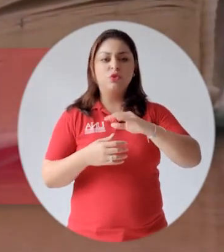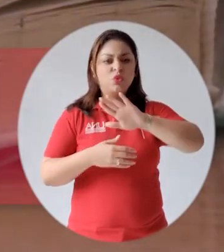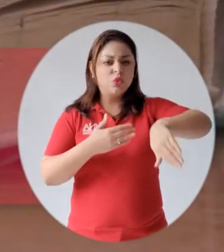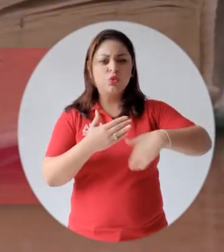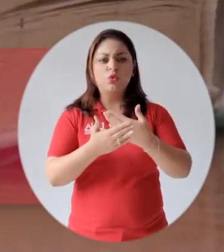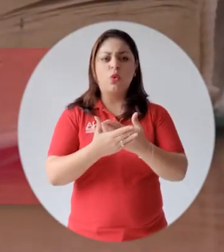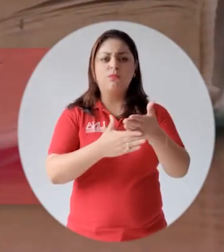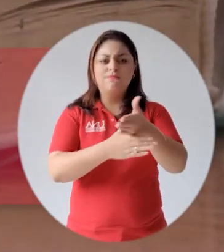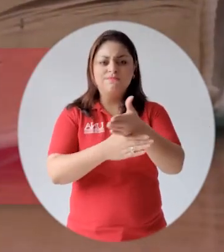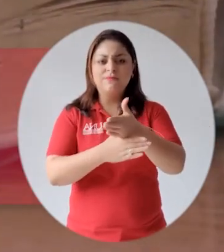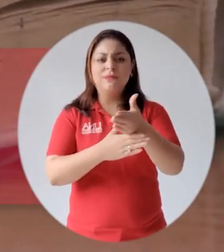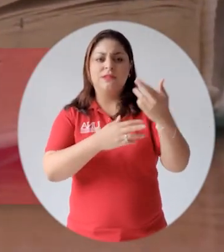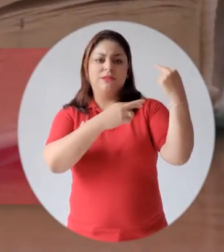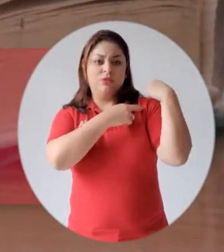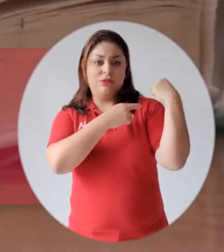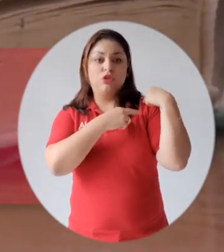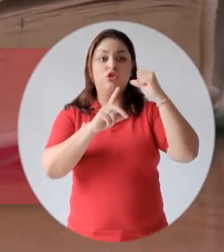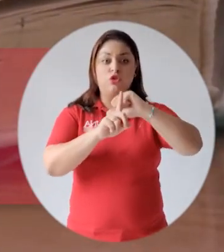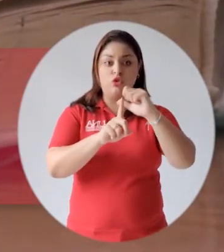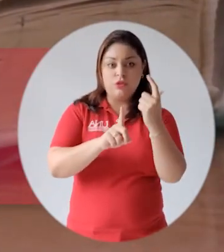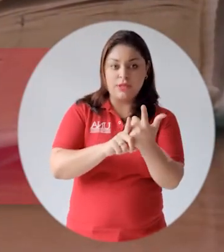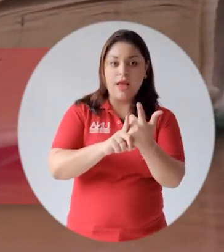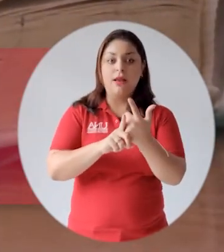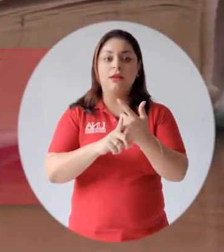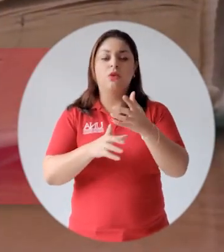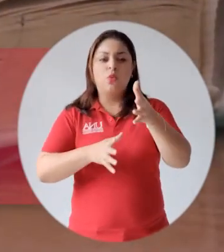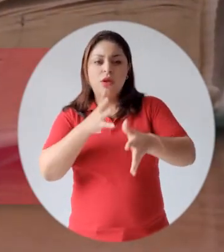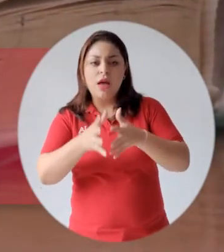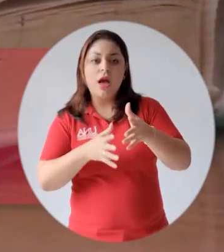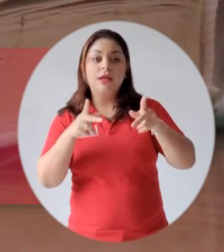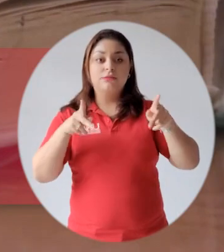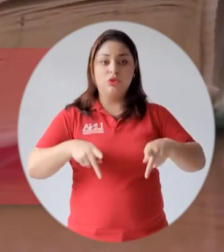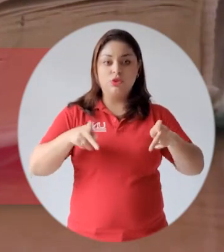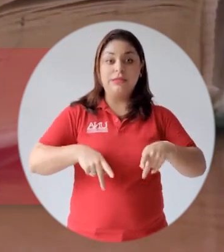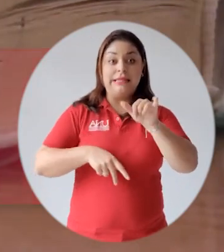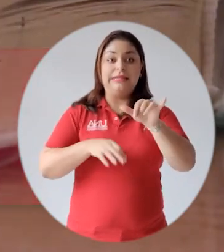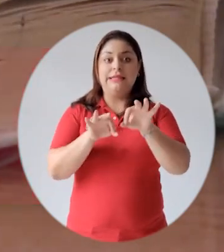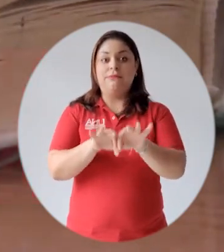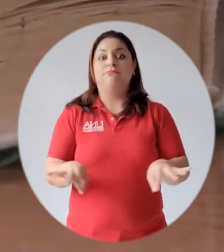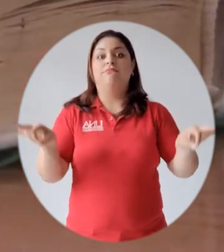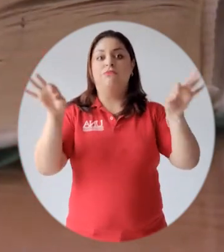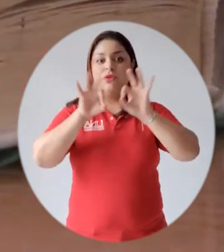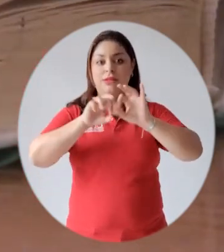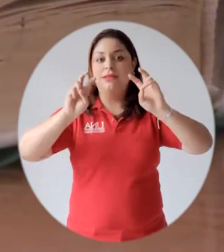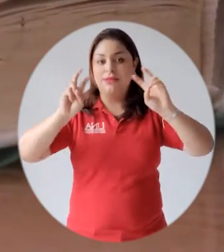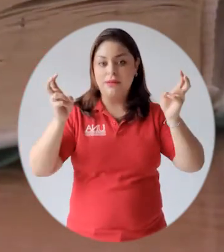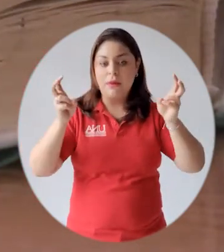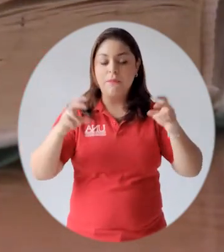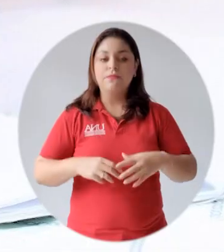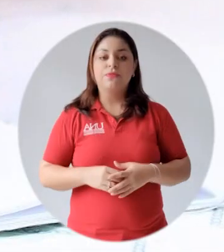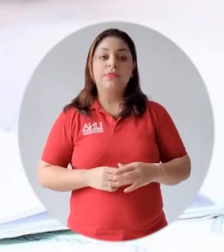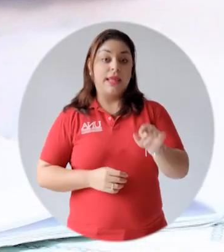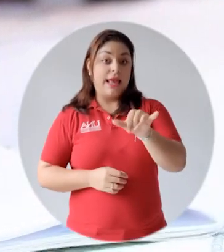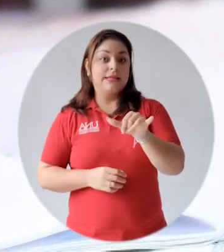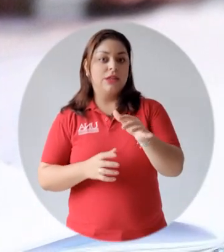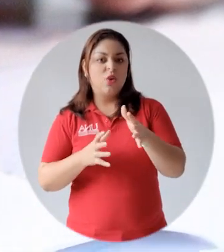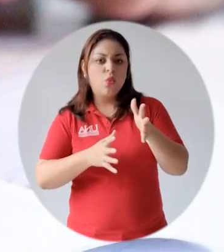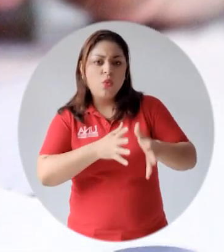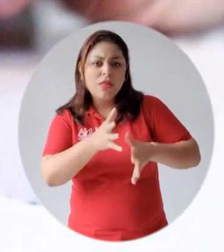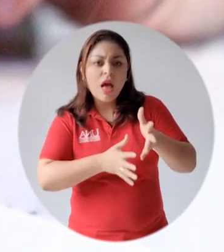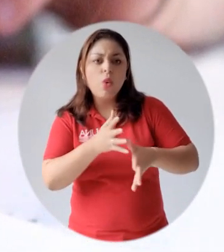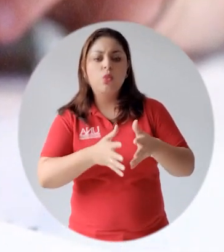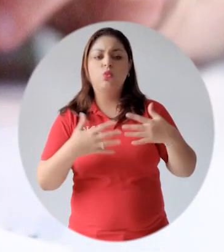De este trabajo doméstico no remunerado y el cuidado de las personas, que es un tema importantísimo que mide la encuesta de uso del tiempo. Este cuidado que cada vez